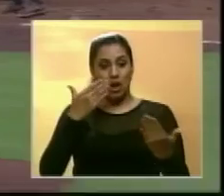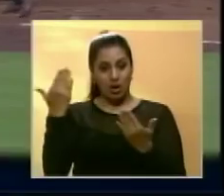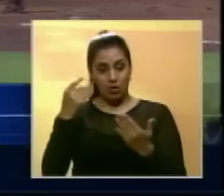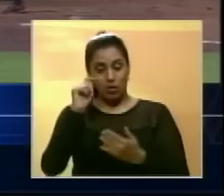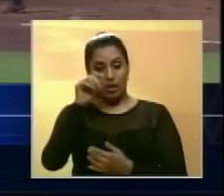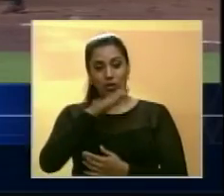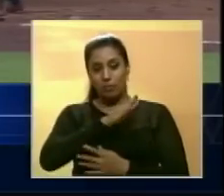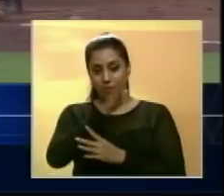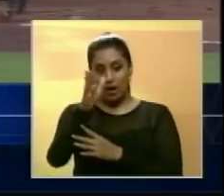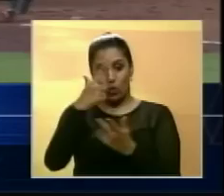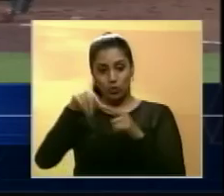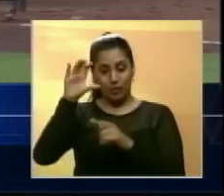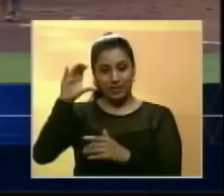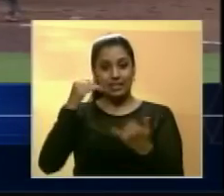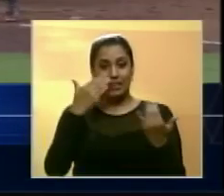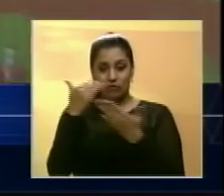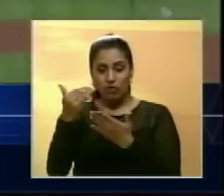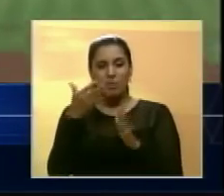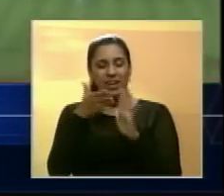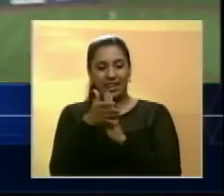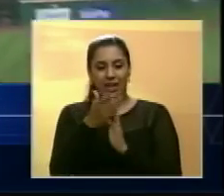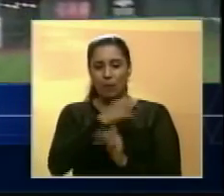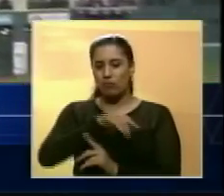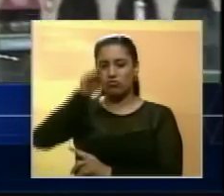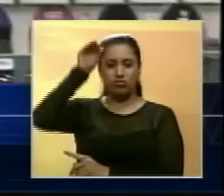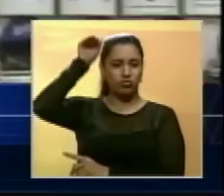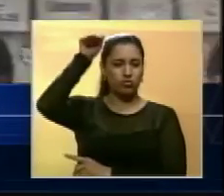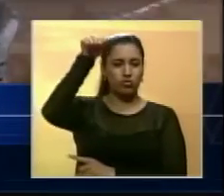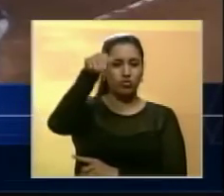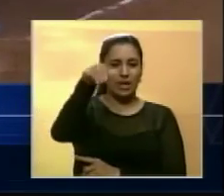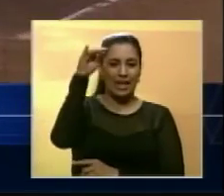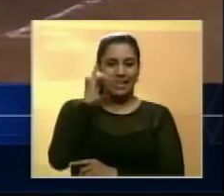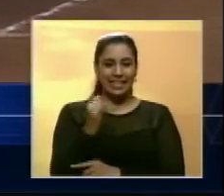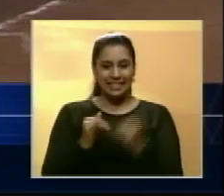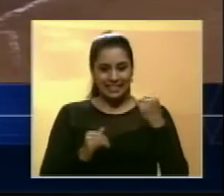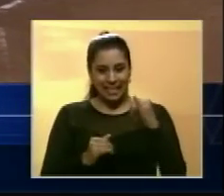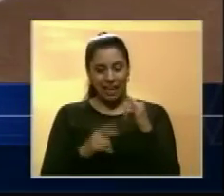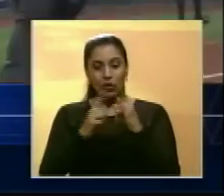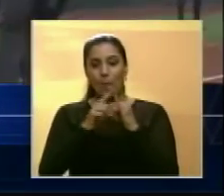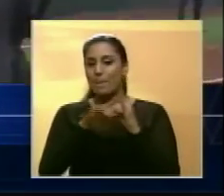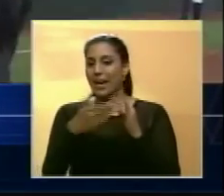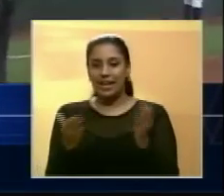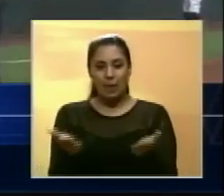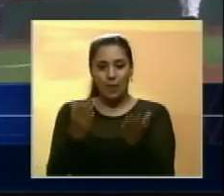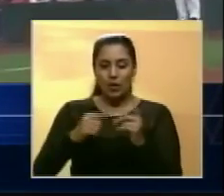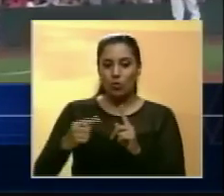de Houston. Sexto inning y José Altuve saca la bola de línea por el jardín izquierdo para